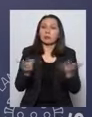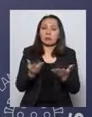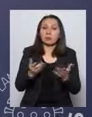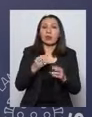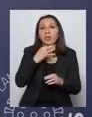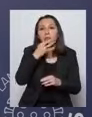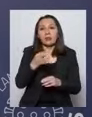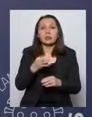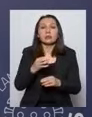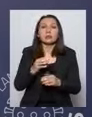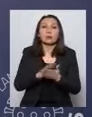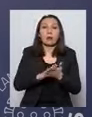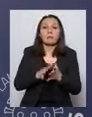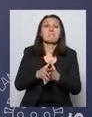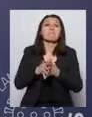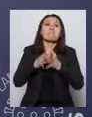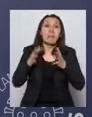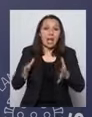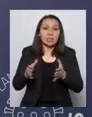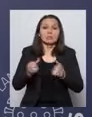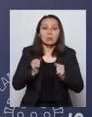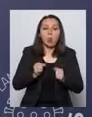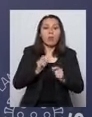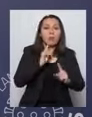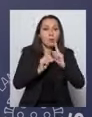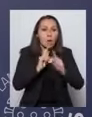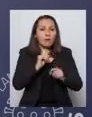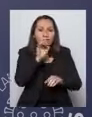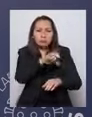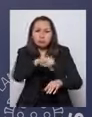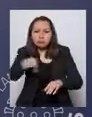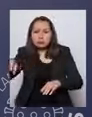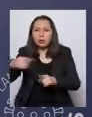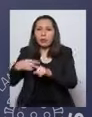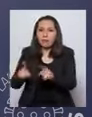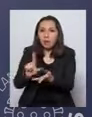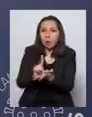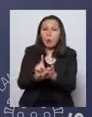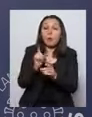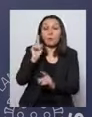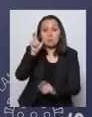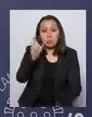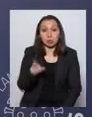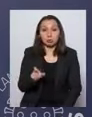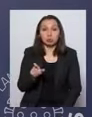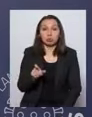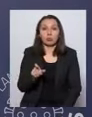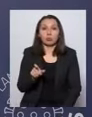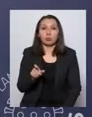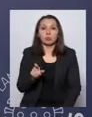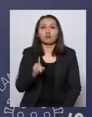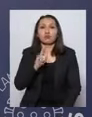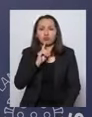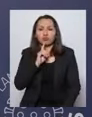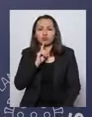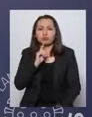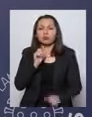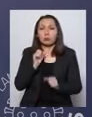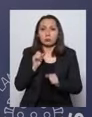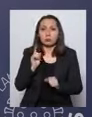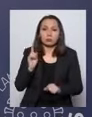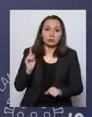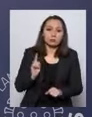a que se ha aumentado la capacidad de testeo de tal manera que una persona documentada o